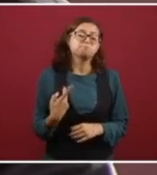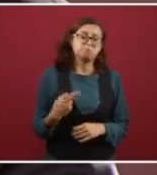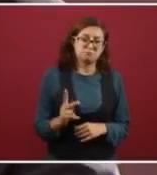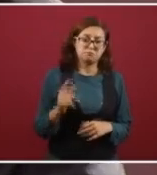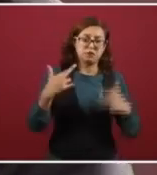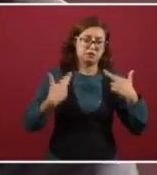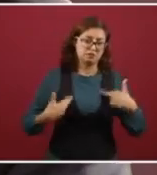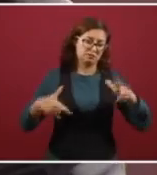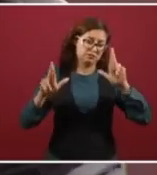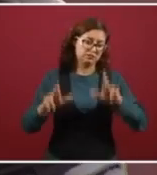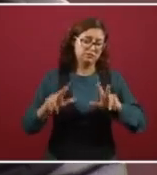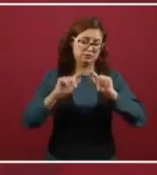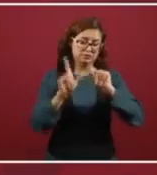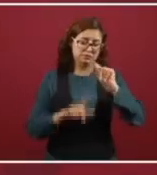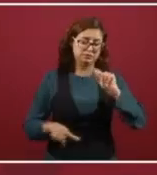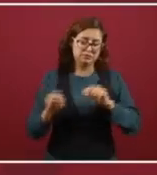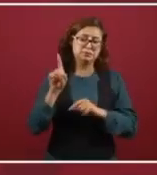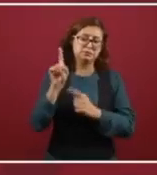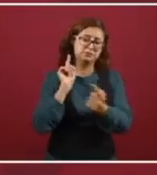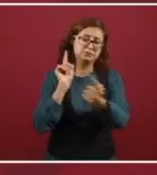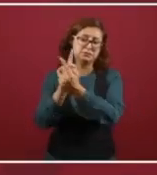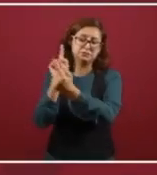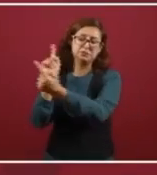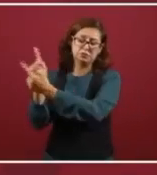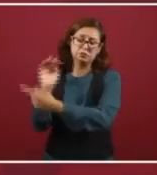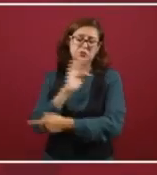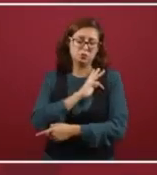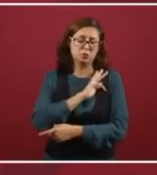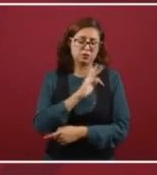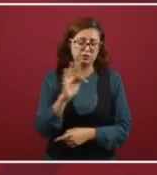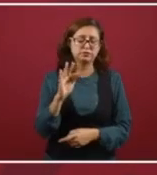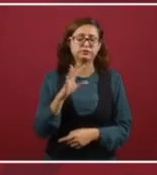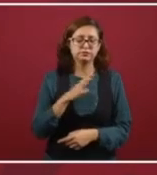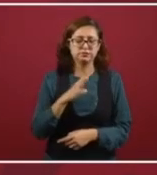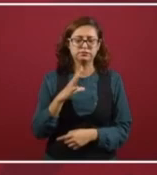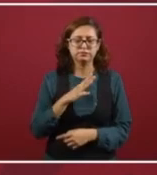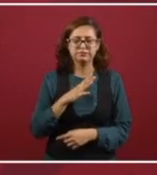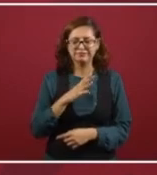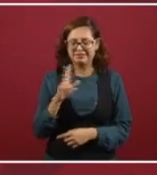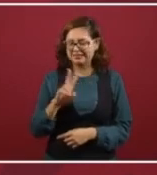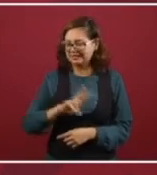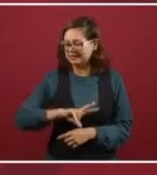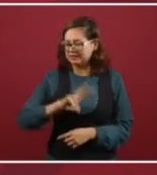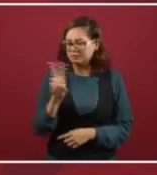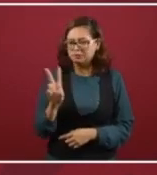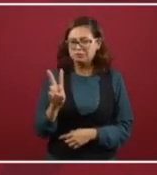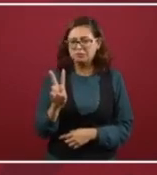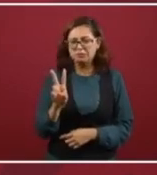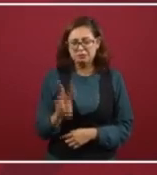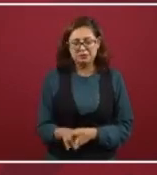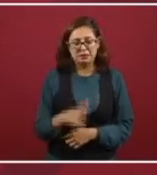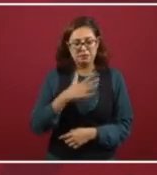acto terrorista contra connacionales. Sin duda es una de las tragedias más grandes que ha tocado vivir